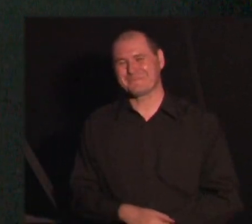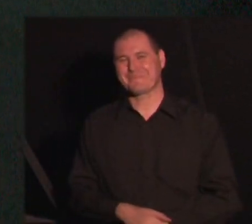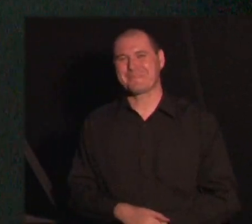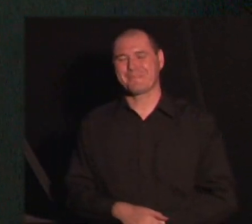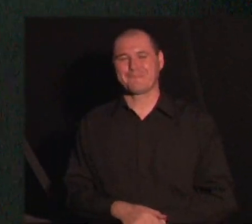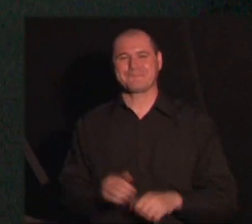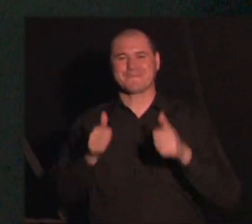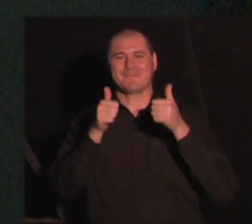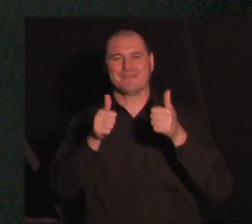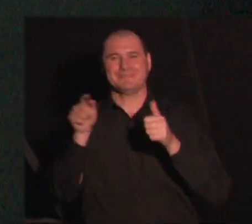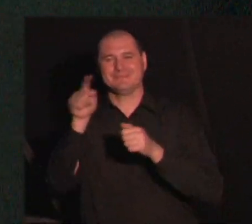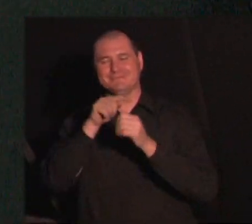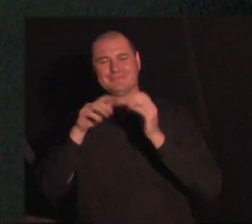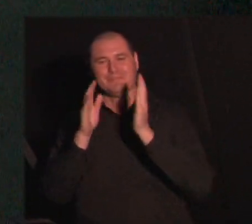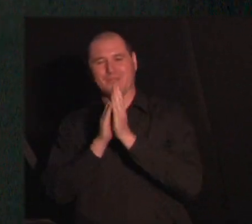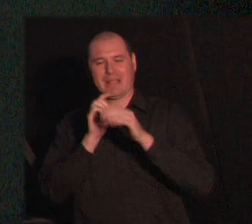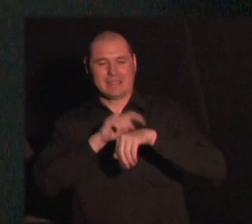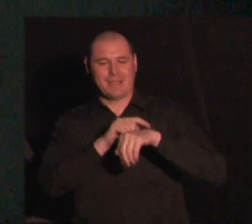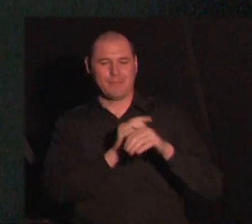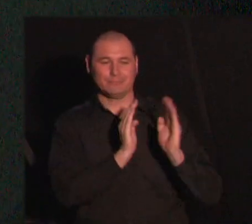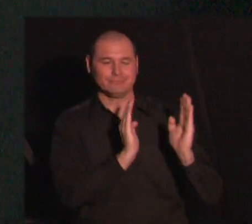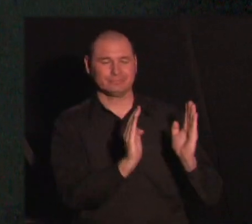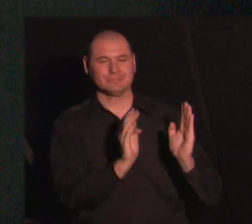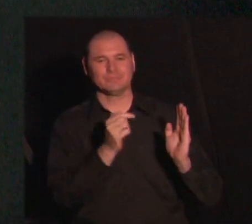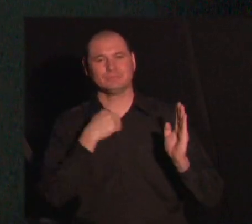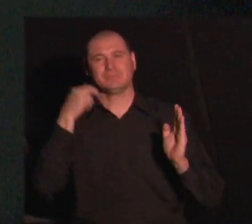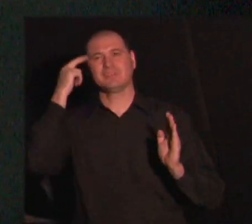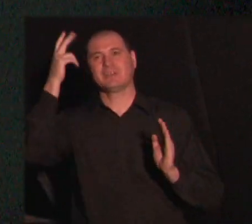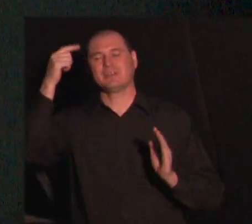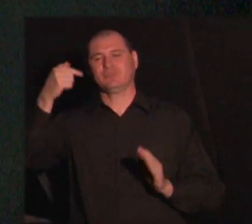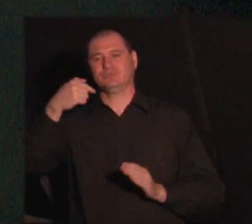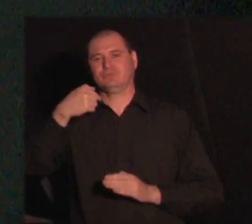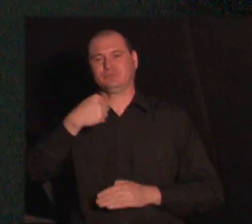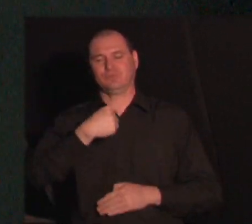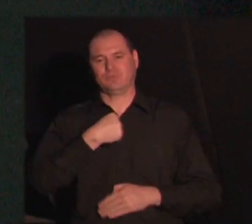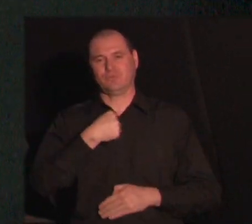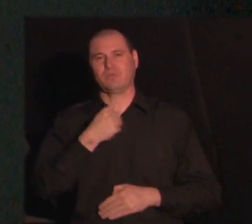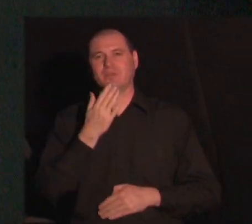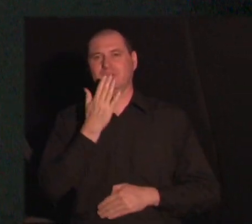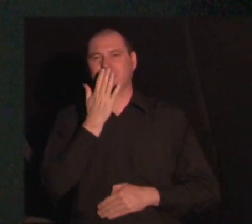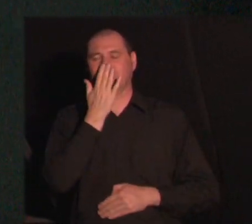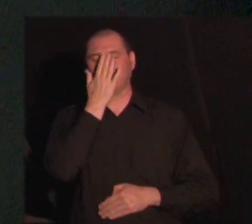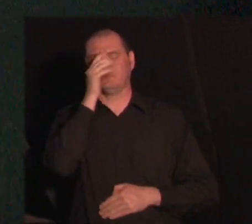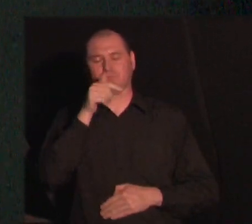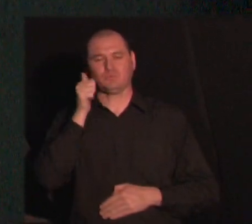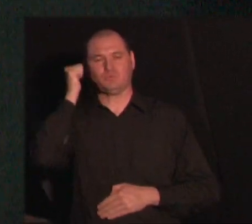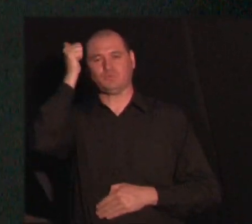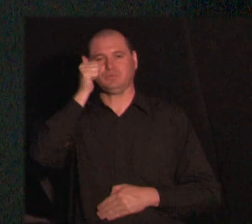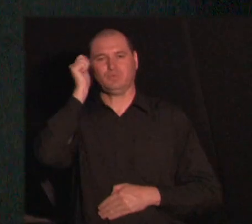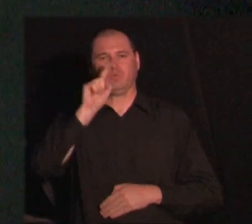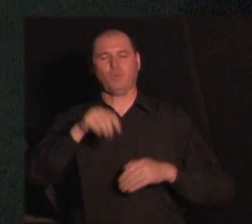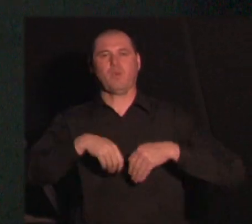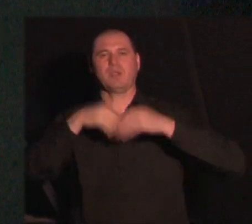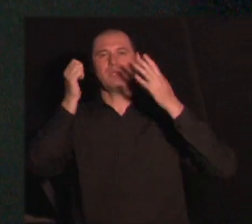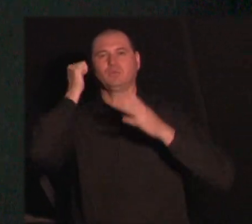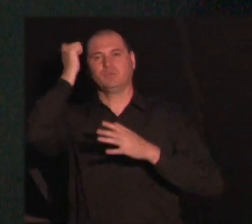realmente siempre creí en lo que yo quería, porque estos sueños no son cualquier